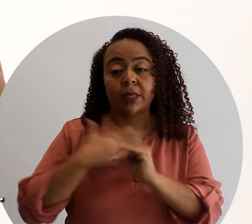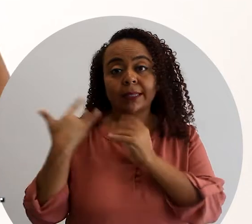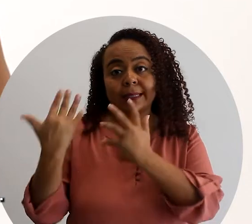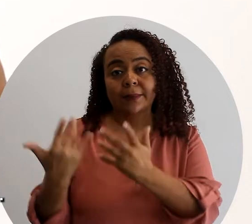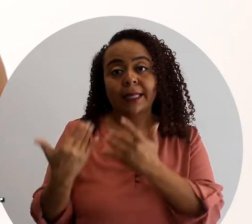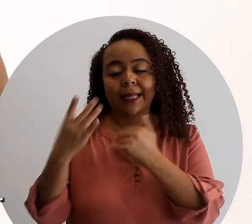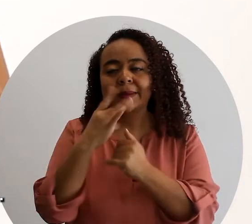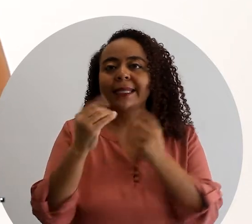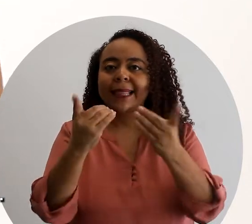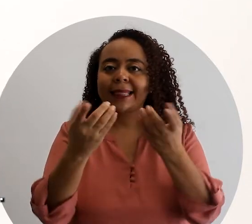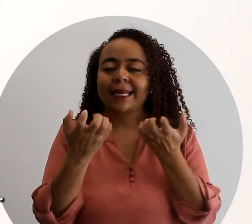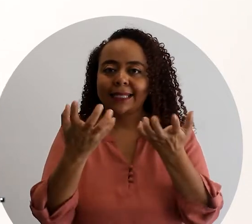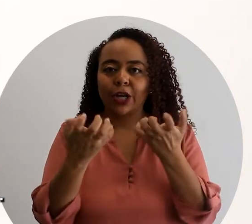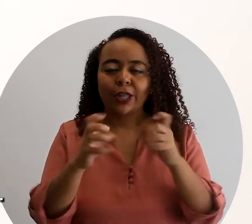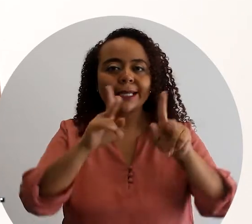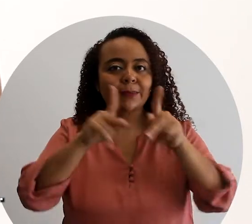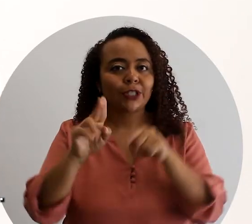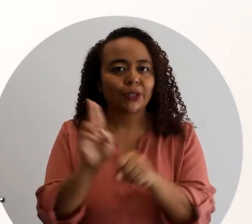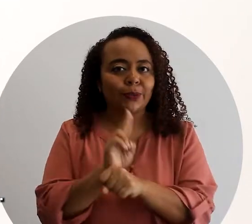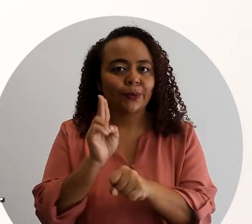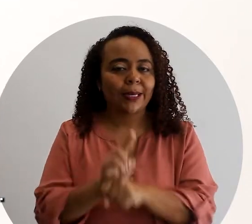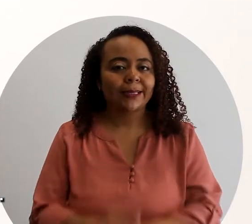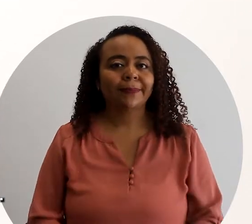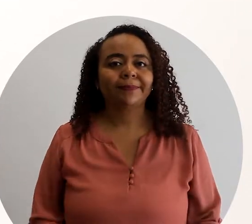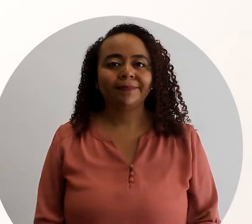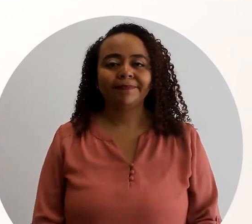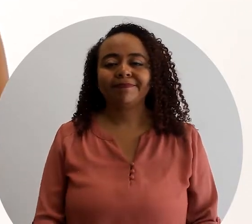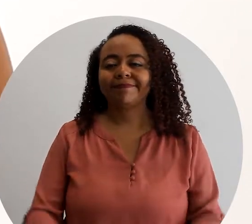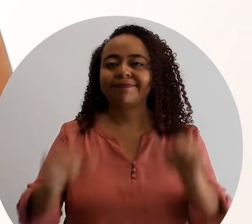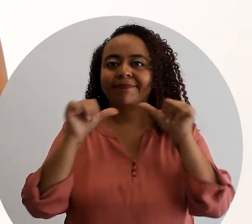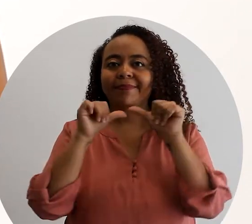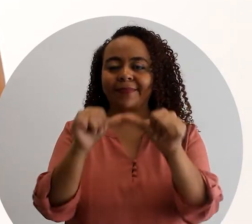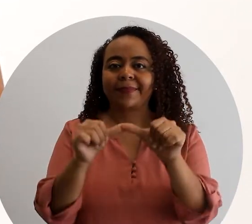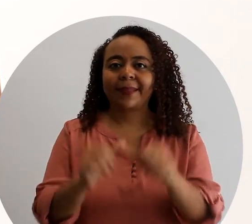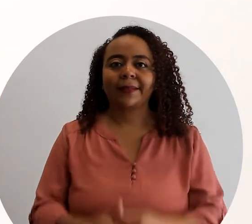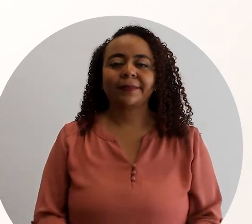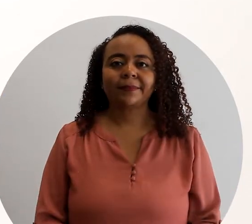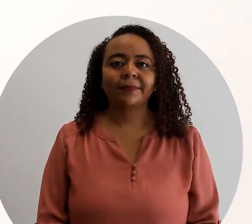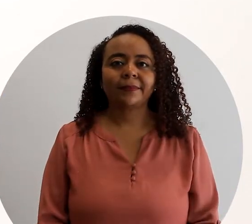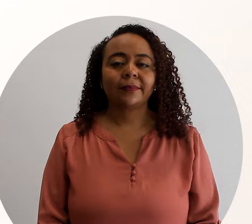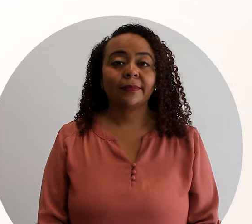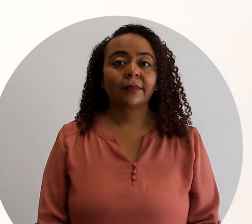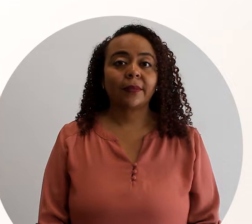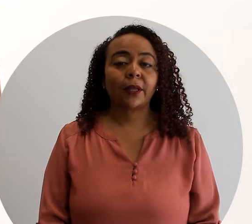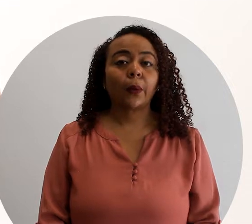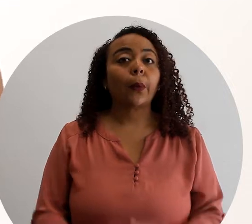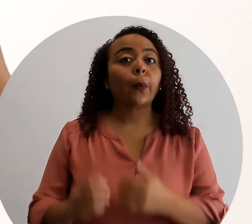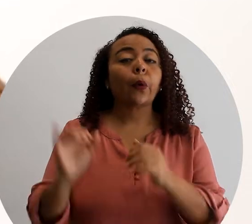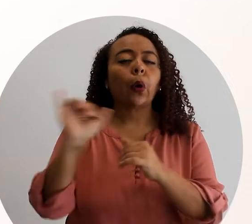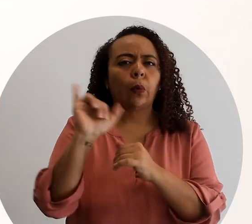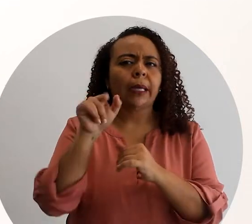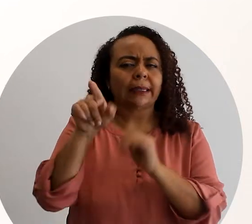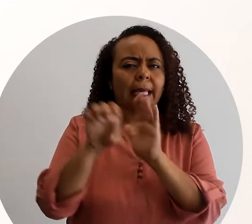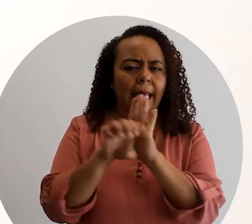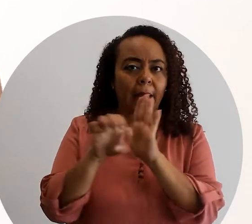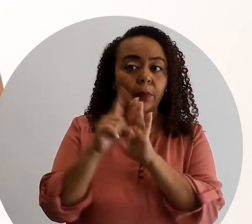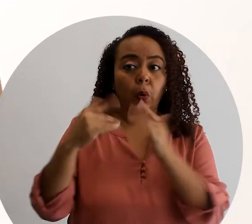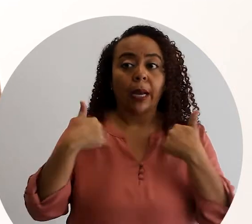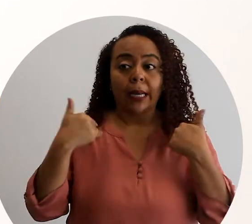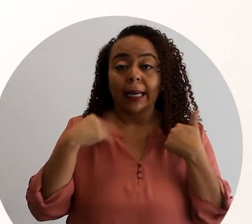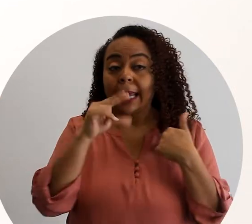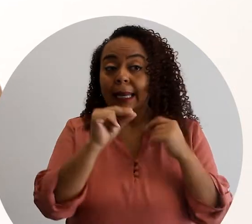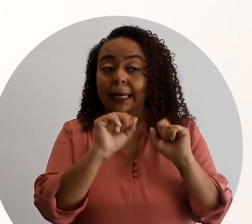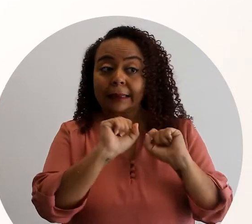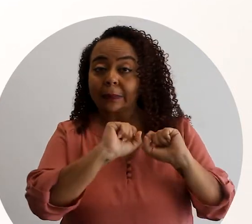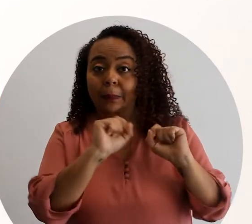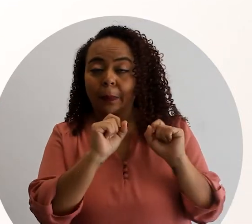Sobrepasan las expectativas y los deseos de las personas usuarias. Continuando con el ejemplo del teléfono, una alegría inesperada es que,